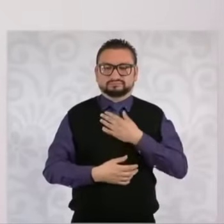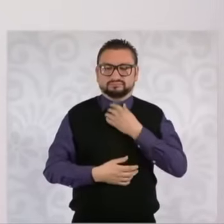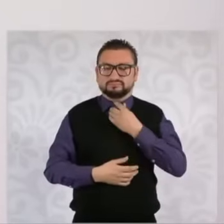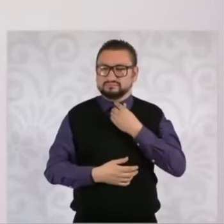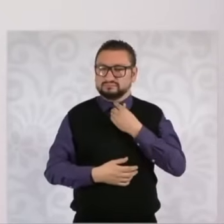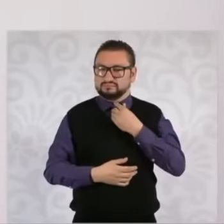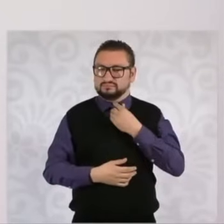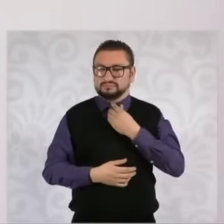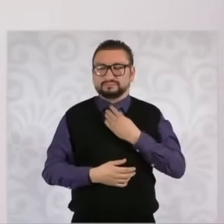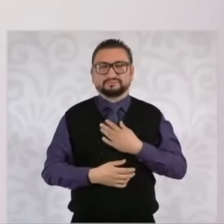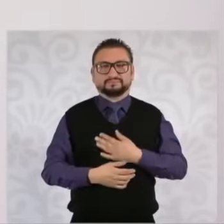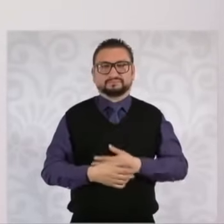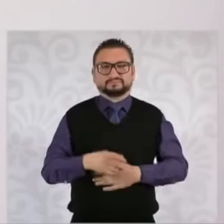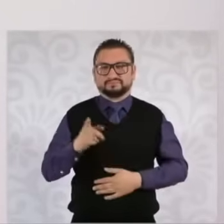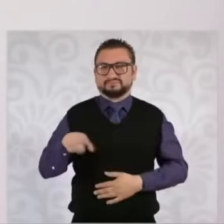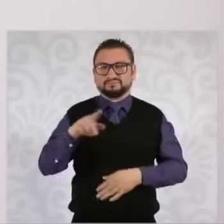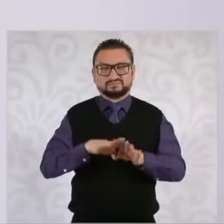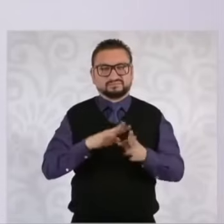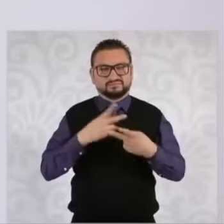Mucho cinismo, ¿no?